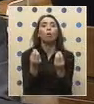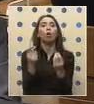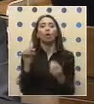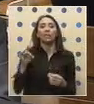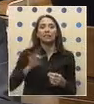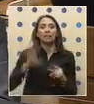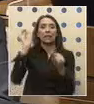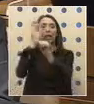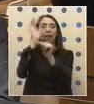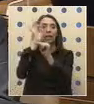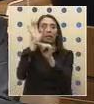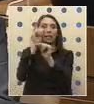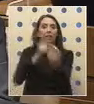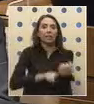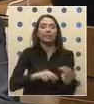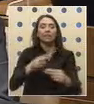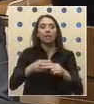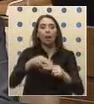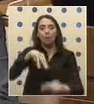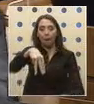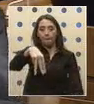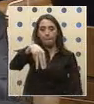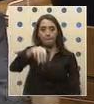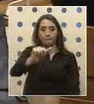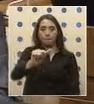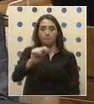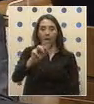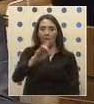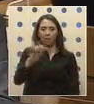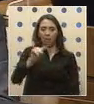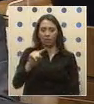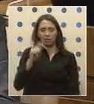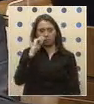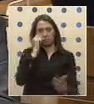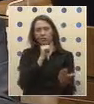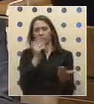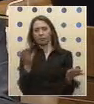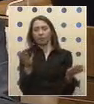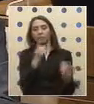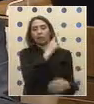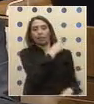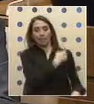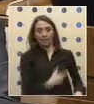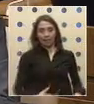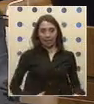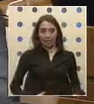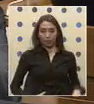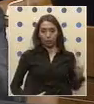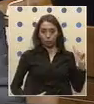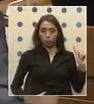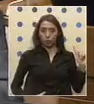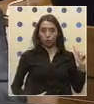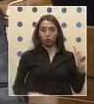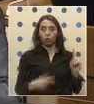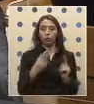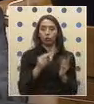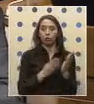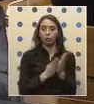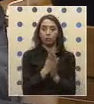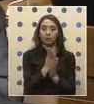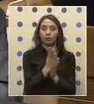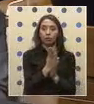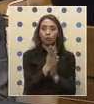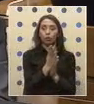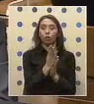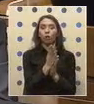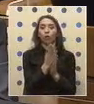energética, definitivamente. Echamos de menos que el Ejecutivo no haya emprendido, digamos, un camino